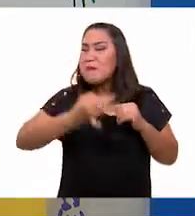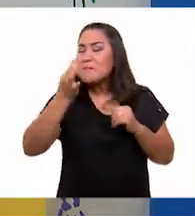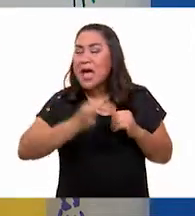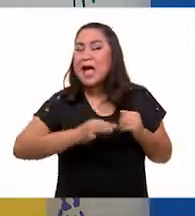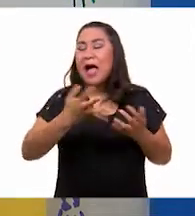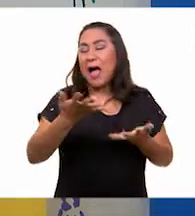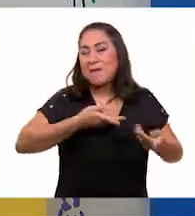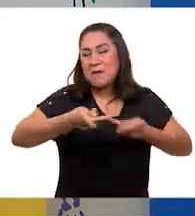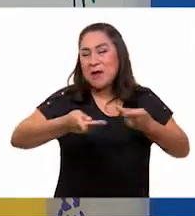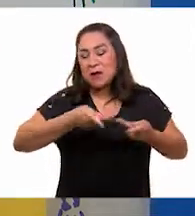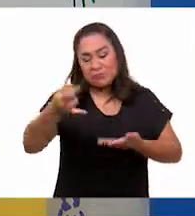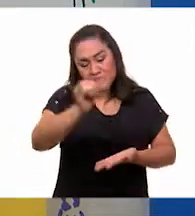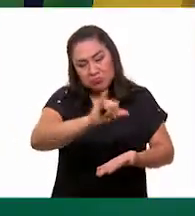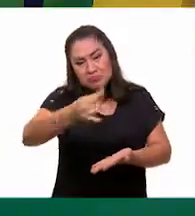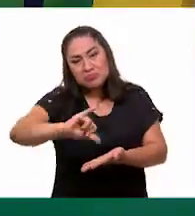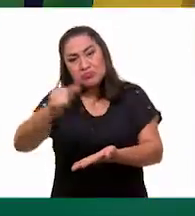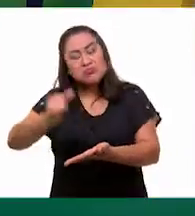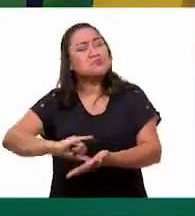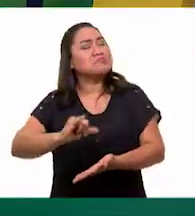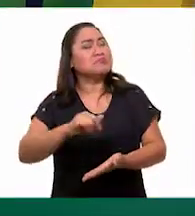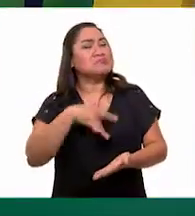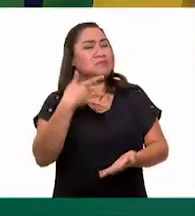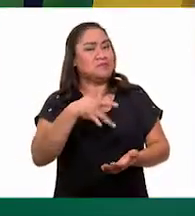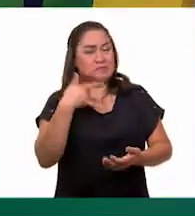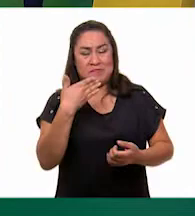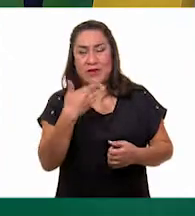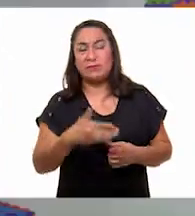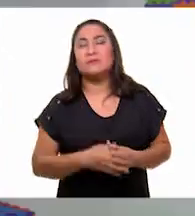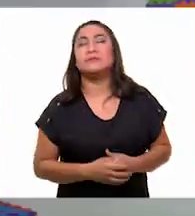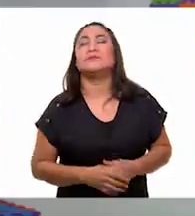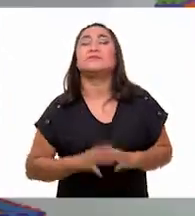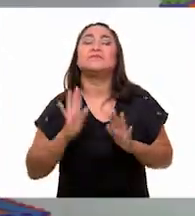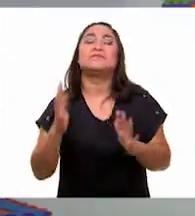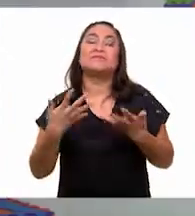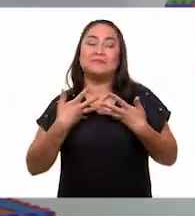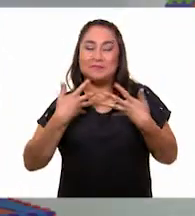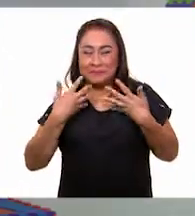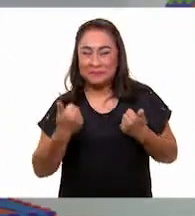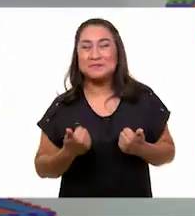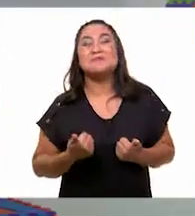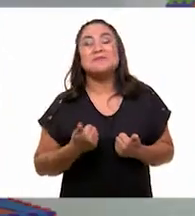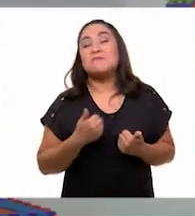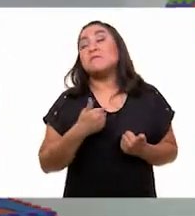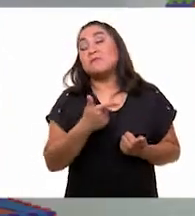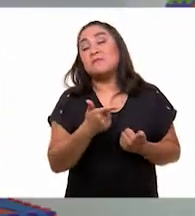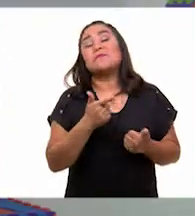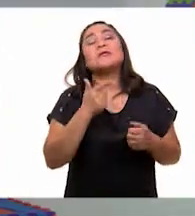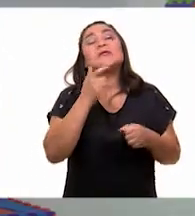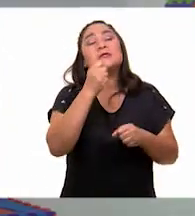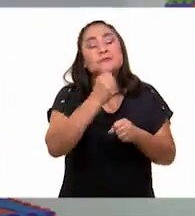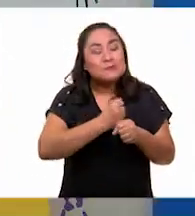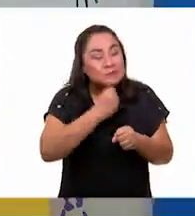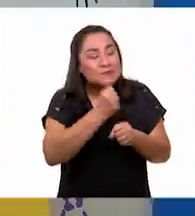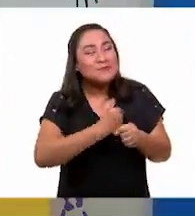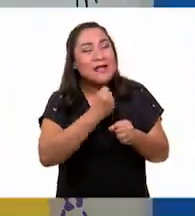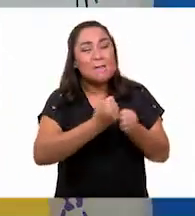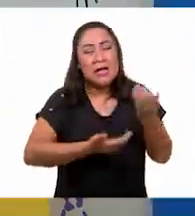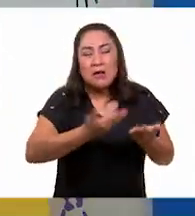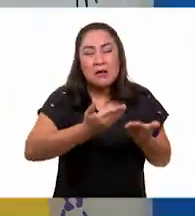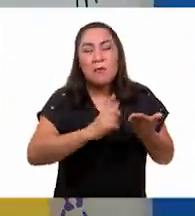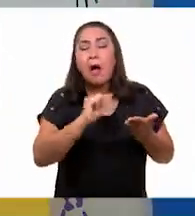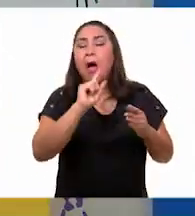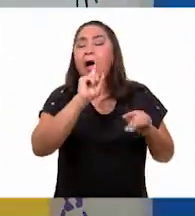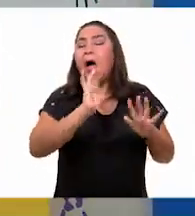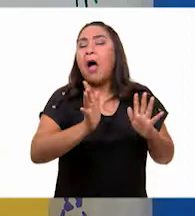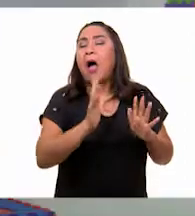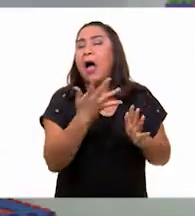los ingredientes que van a utilizar. Ah, lo que quieres decir con esto es que después ya no van a utilizar la báscula o